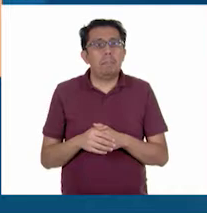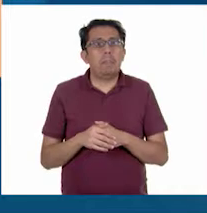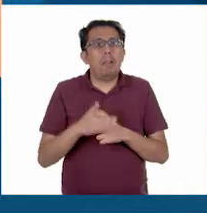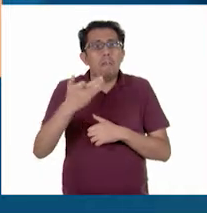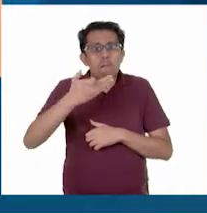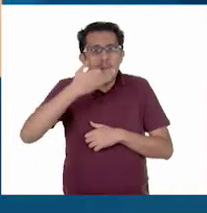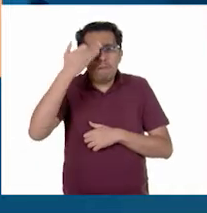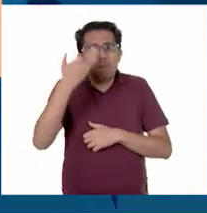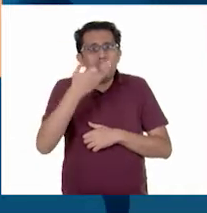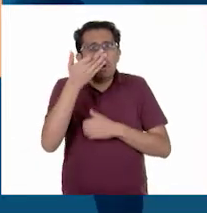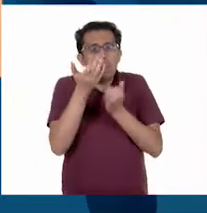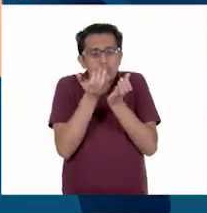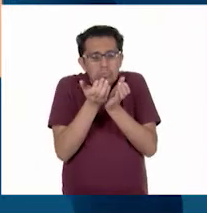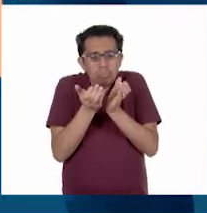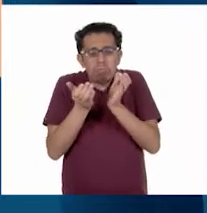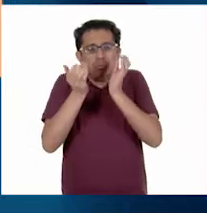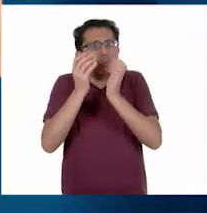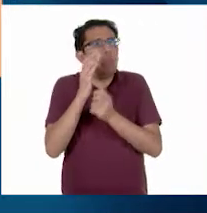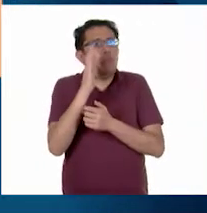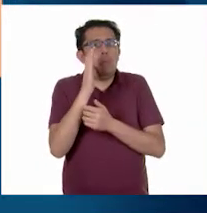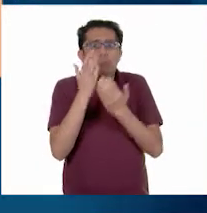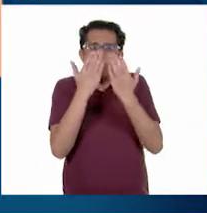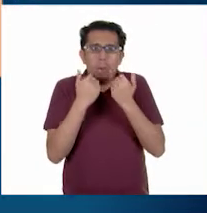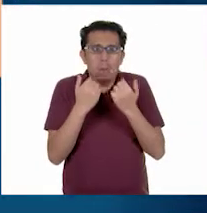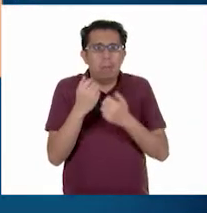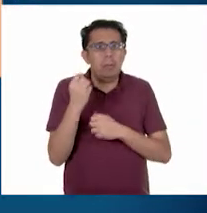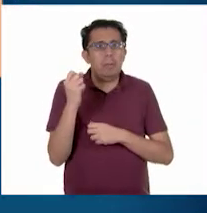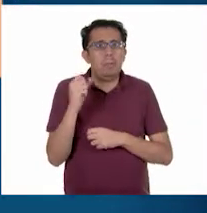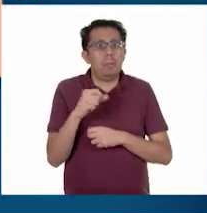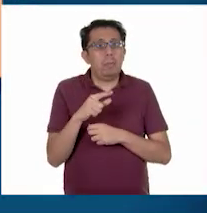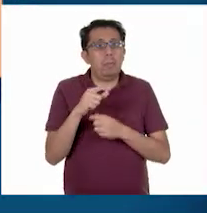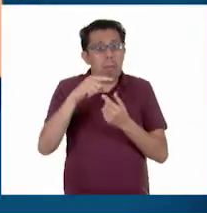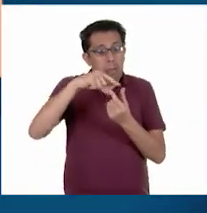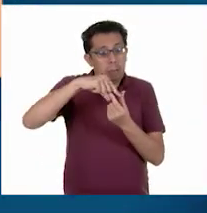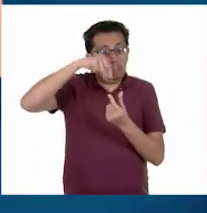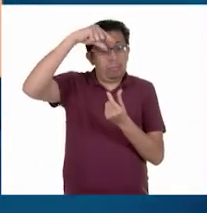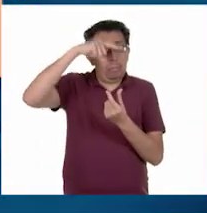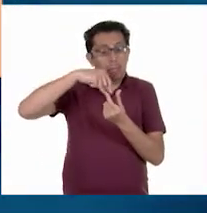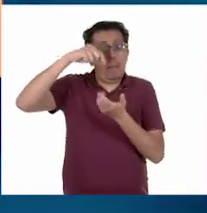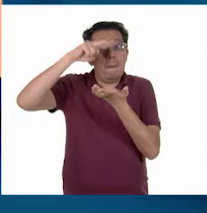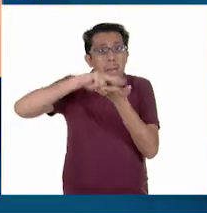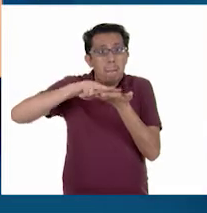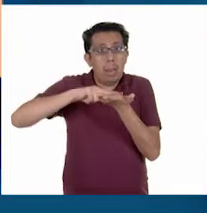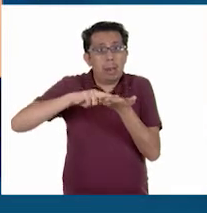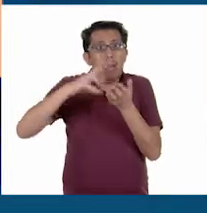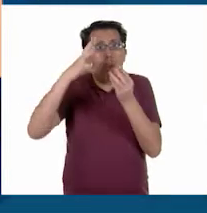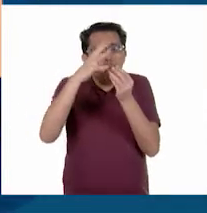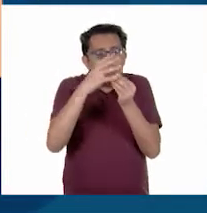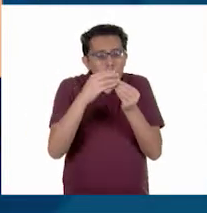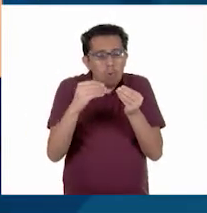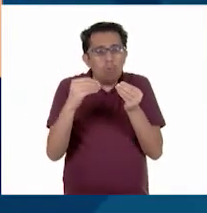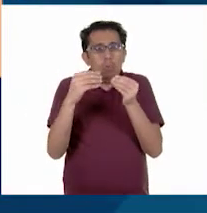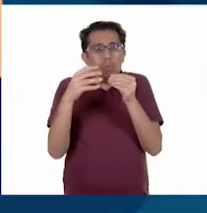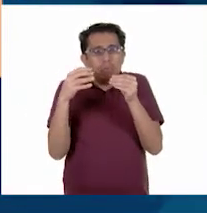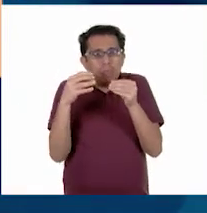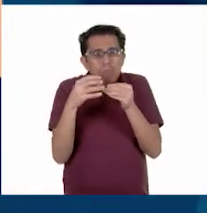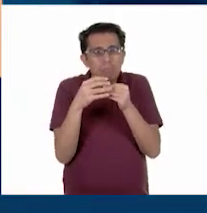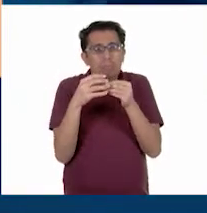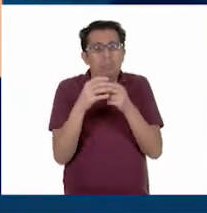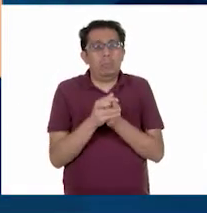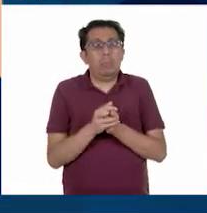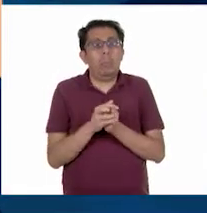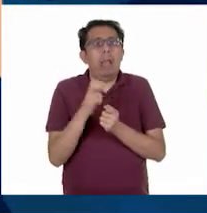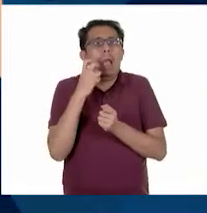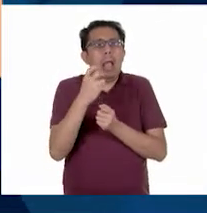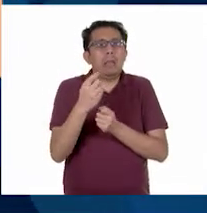Flores sin cáliz ni corola, enamentos verdosos y fruto capsular. Es común